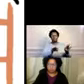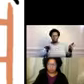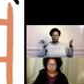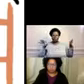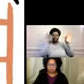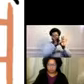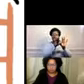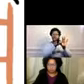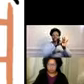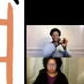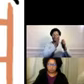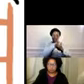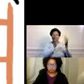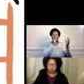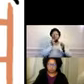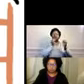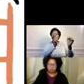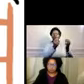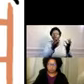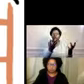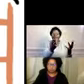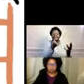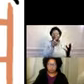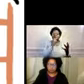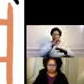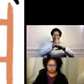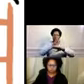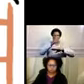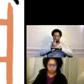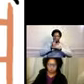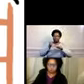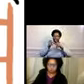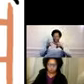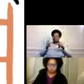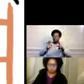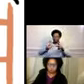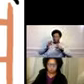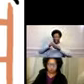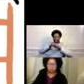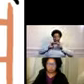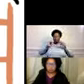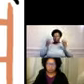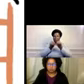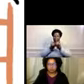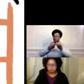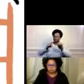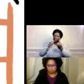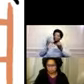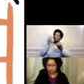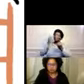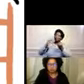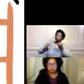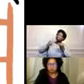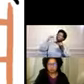son vitales. Y algunas de esas estrategias son para crear posiciones